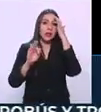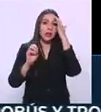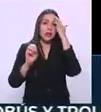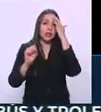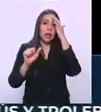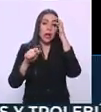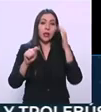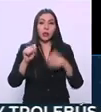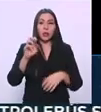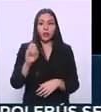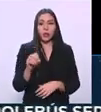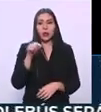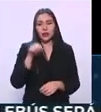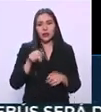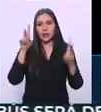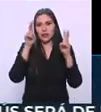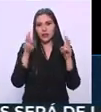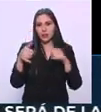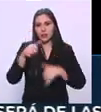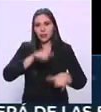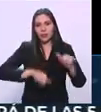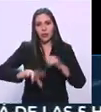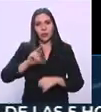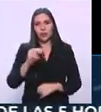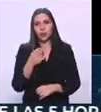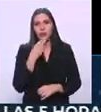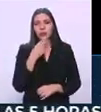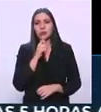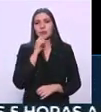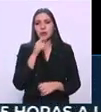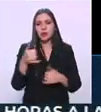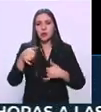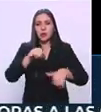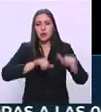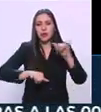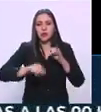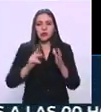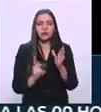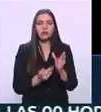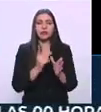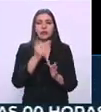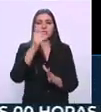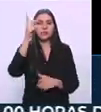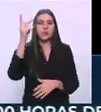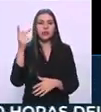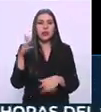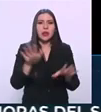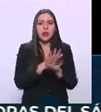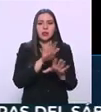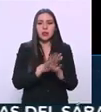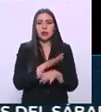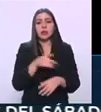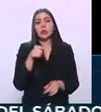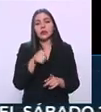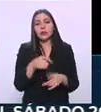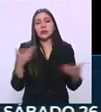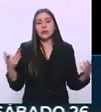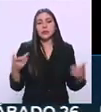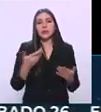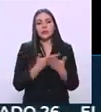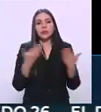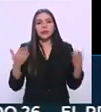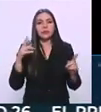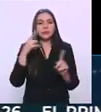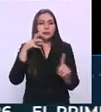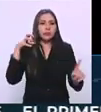El glifosato, que es todo un tema que está asociado a los transgénicos, pero no solamente. Entonces, bueno, eso es un gran reto y entonces ahí tenemos